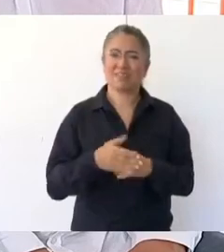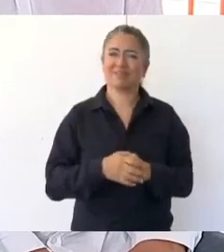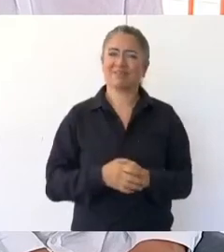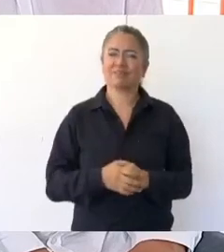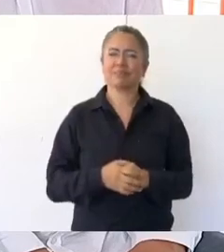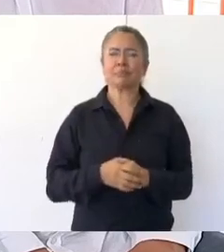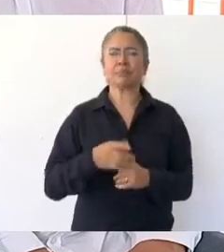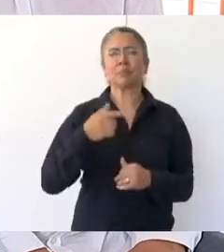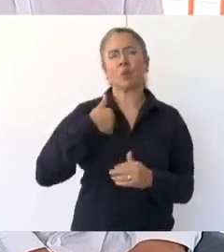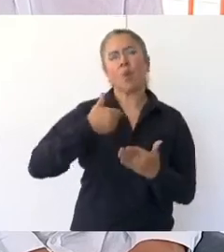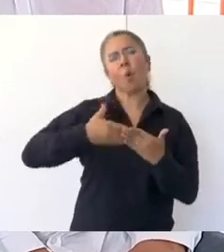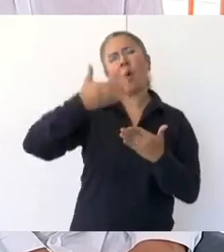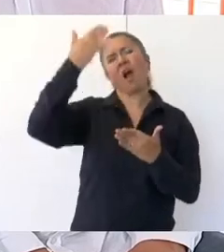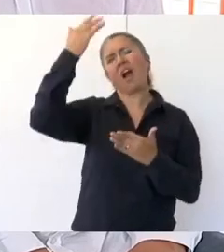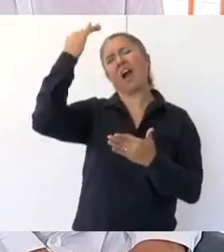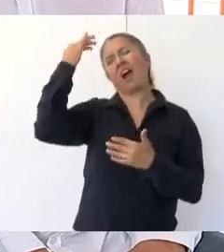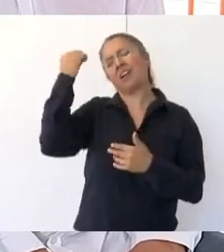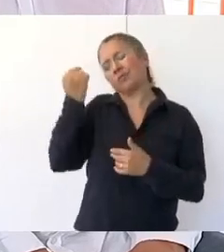Cuando yo era niño